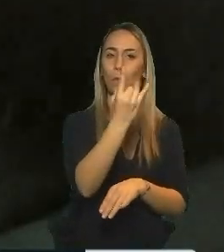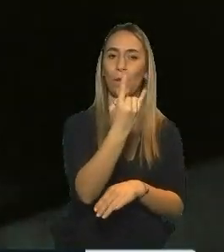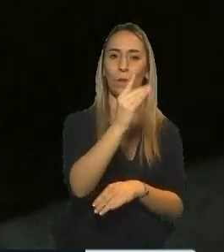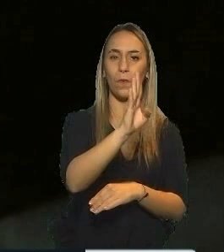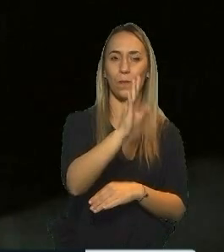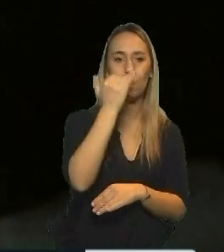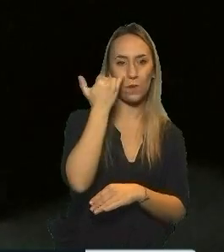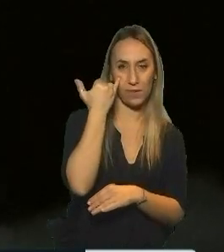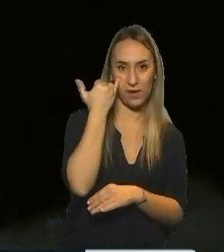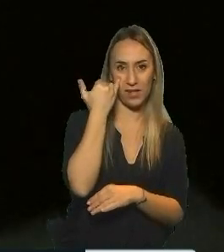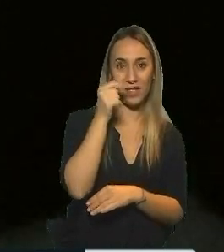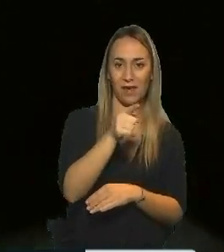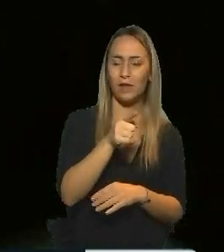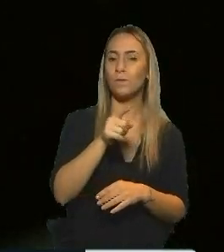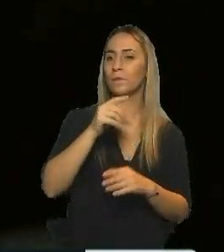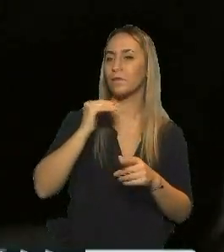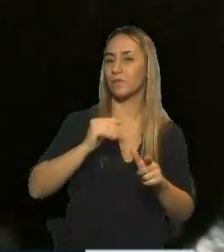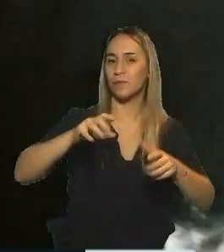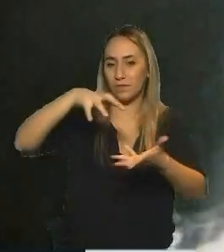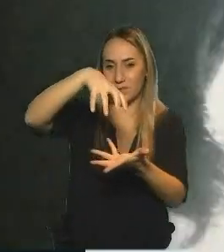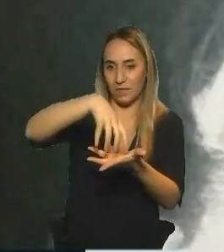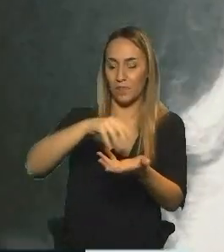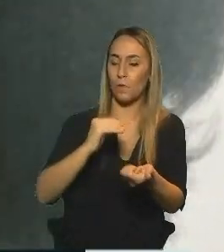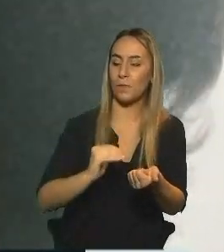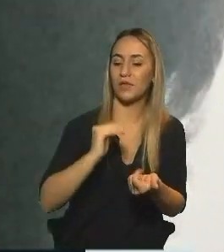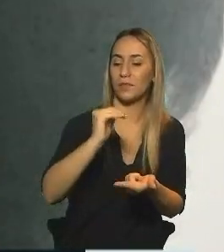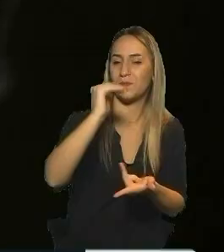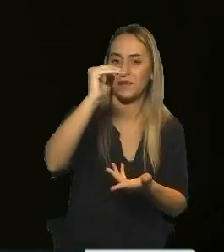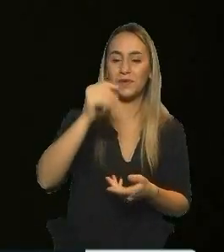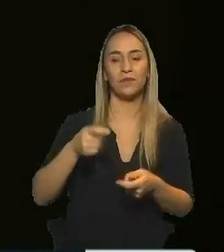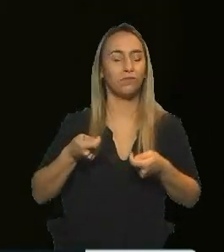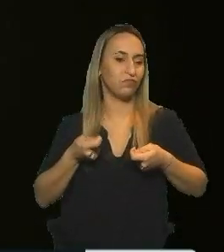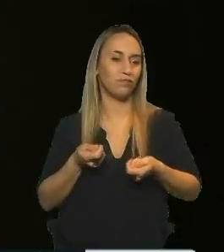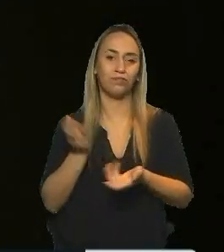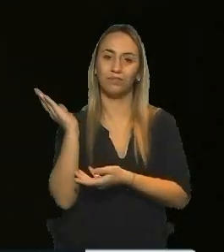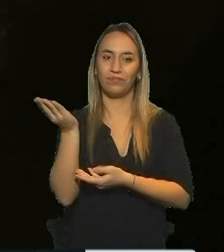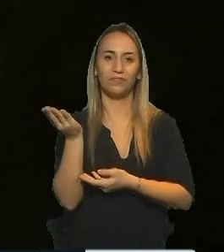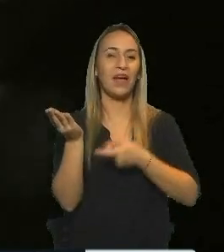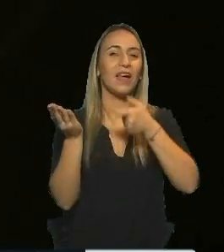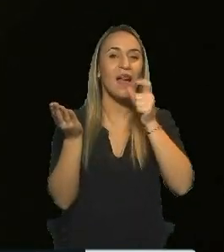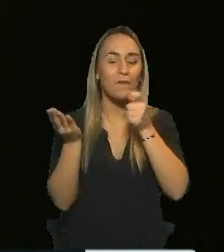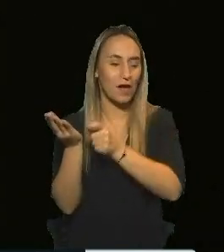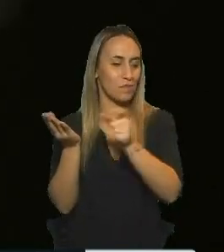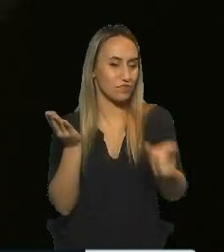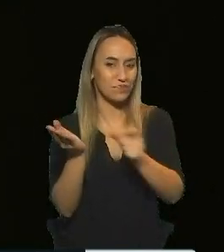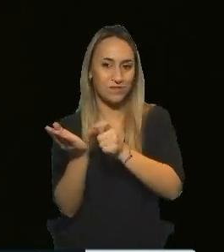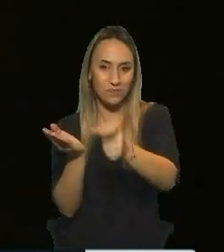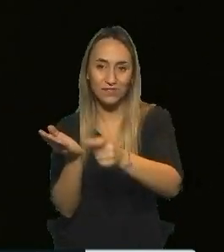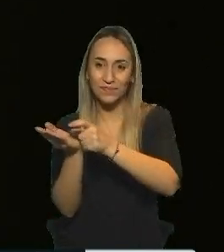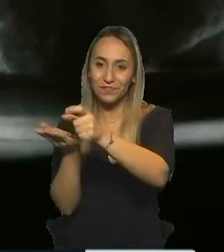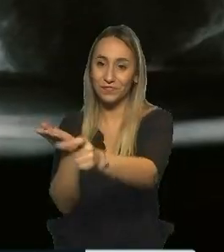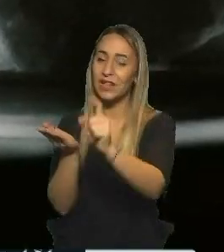Iba recorriendo cada piso, llevando el cafecito y también su buen humor, su buena